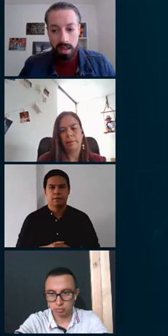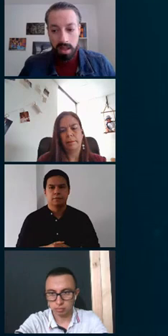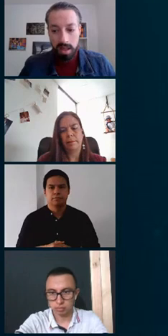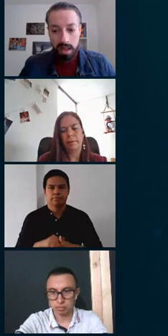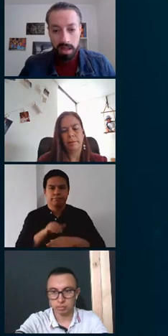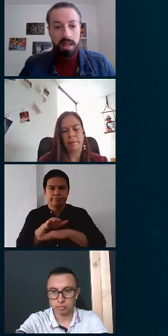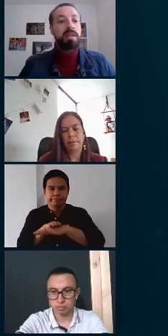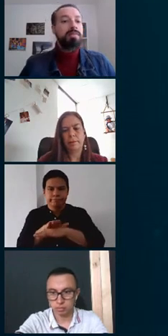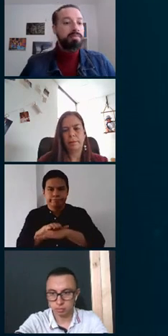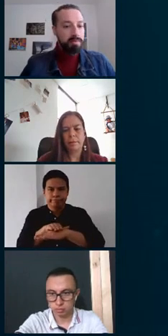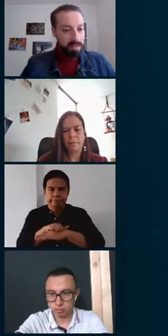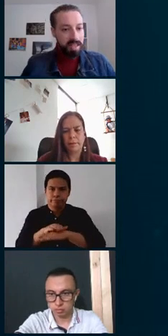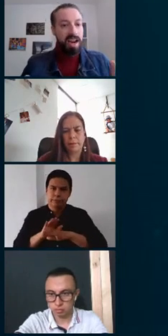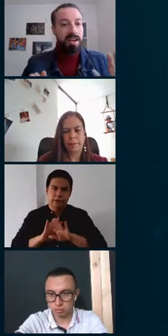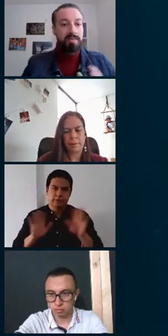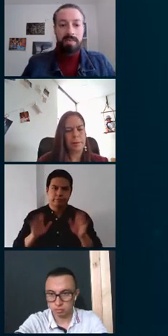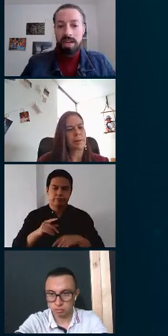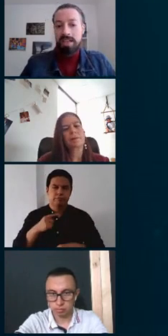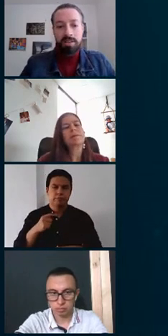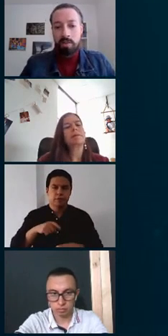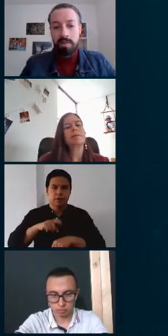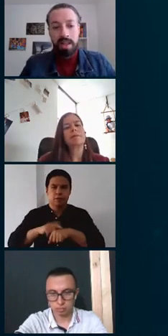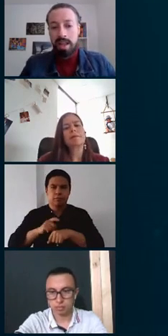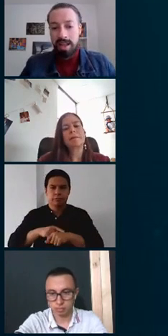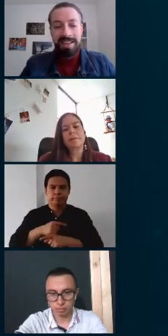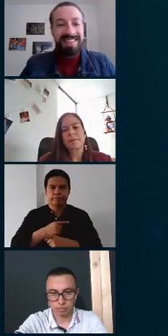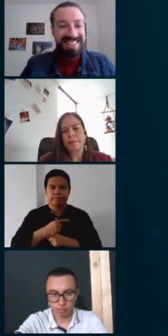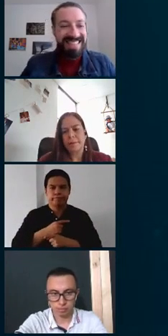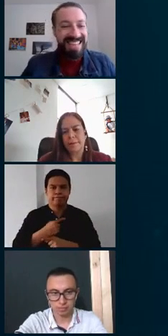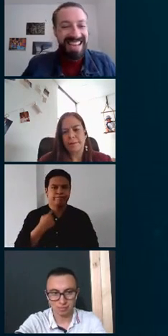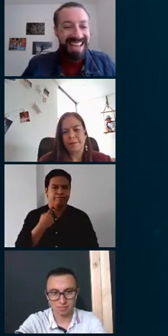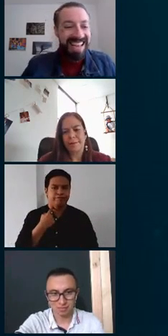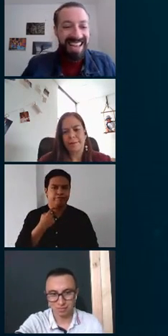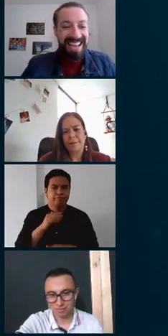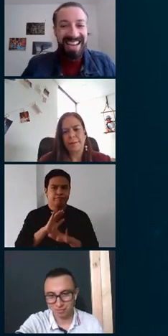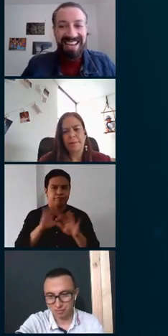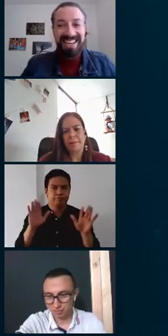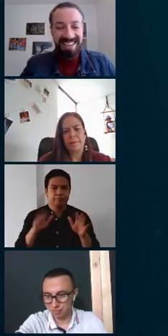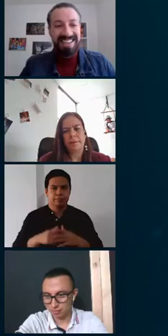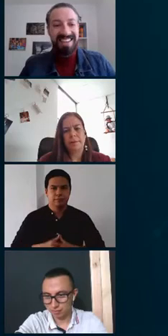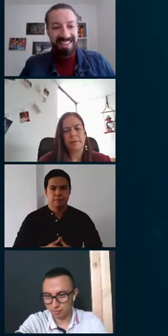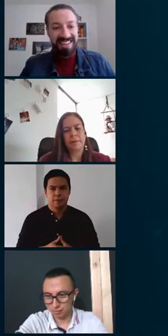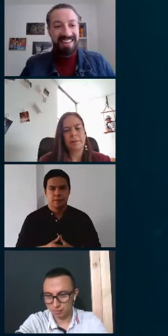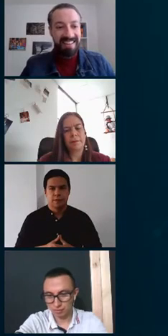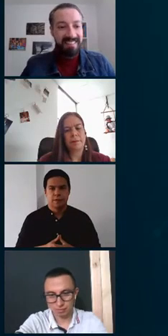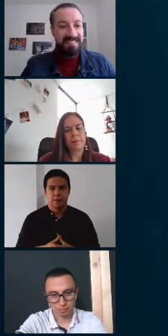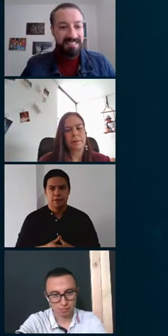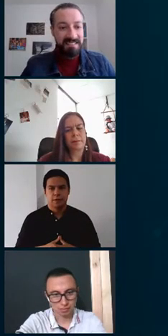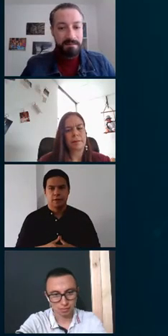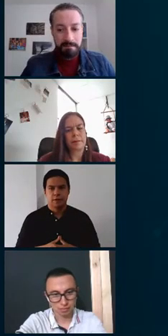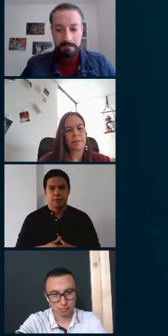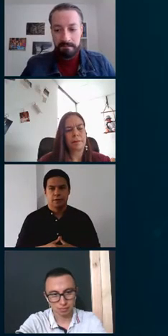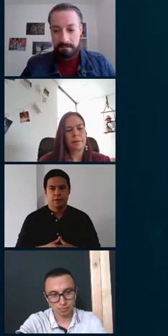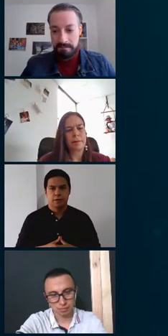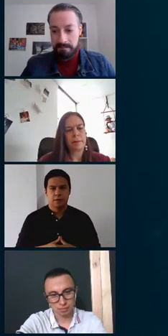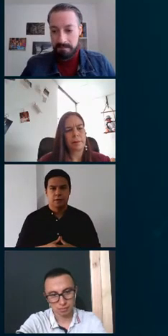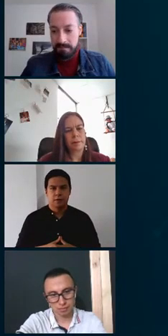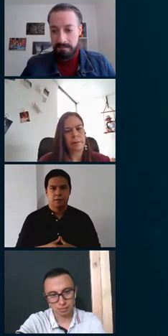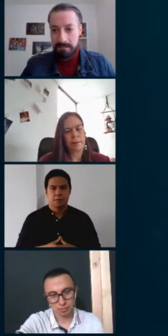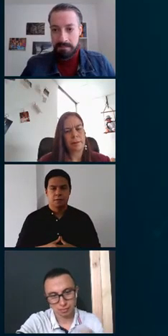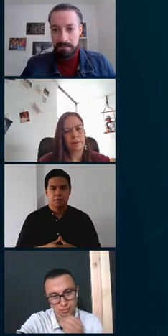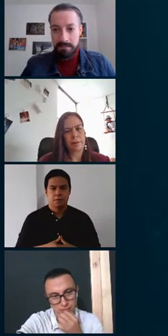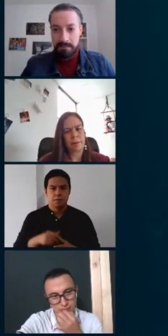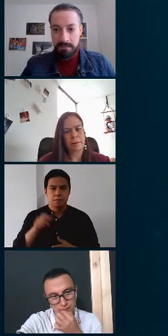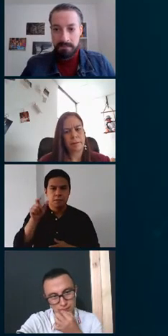interno que tenemos que terminar. Cerrar, listo. Bueno, pero hay una pregunta de alguien de Guatemala.